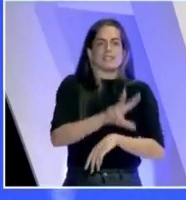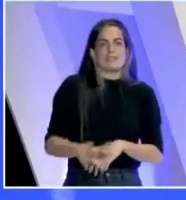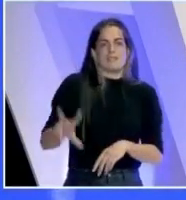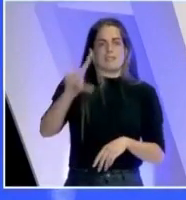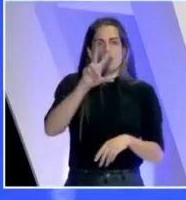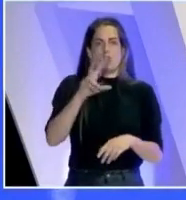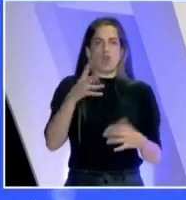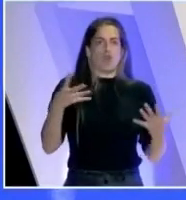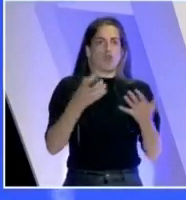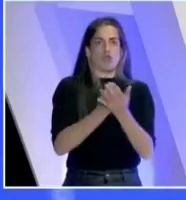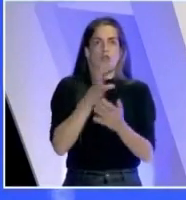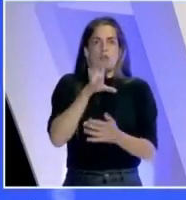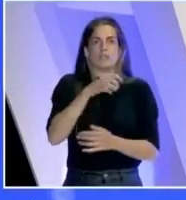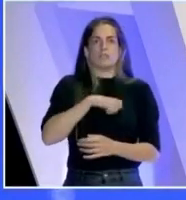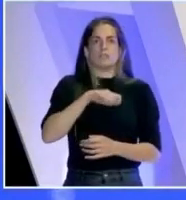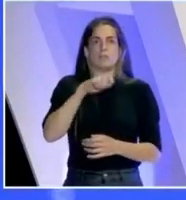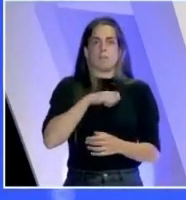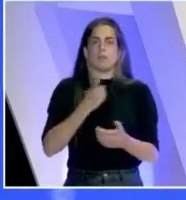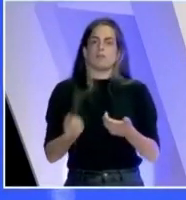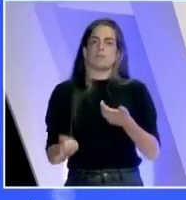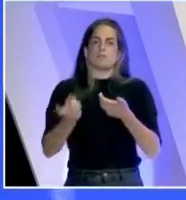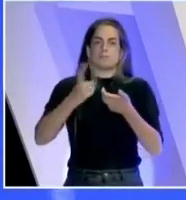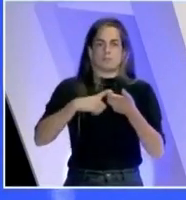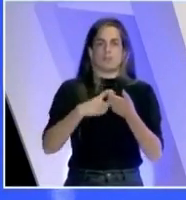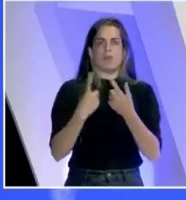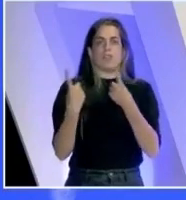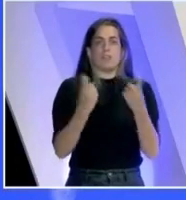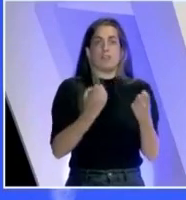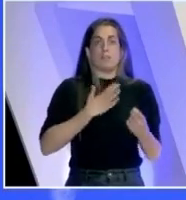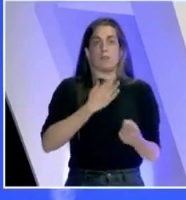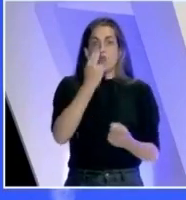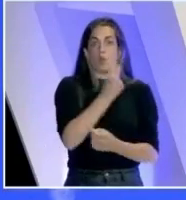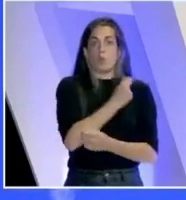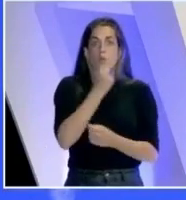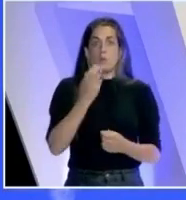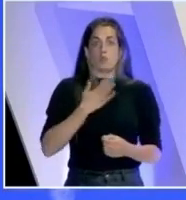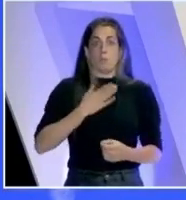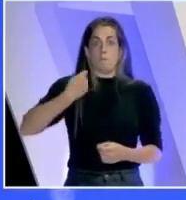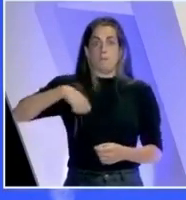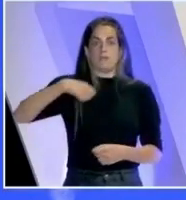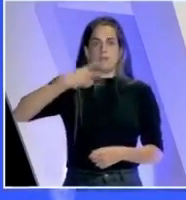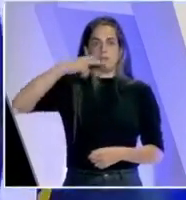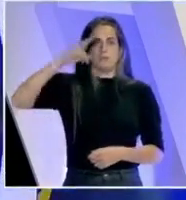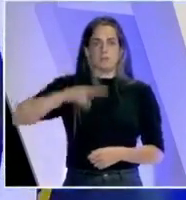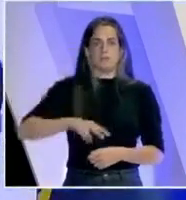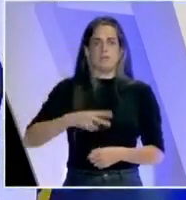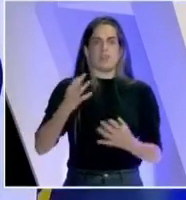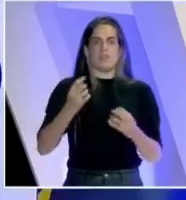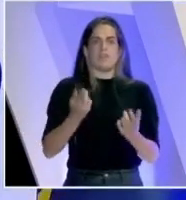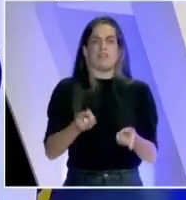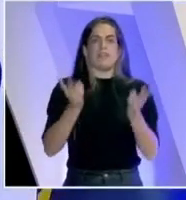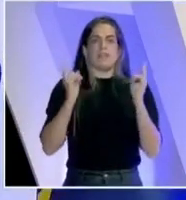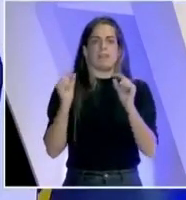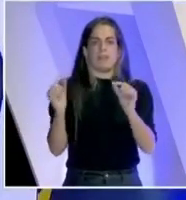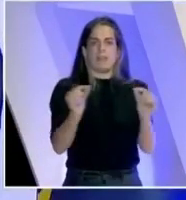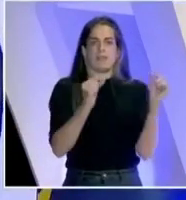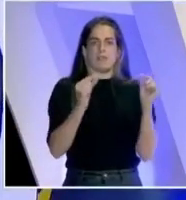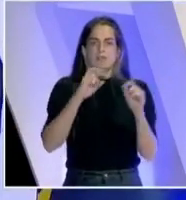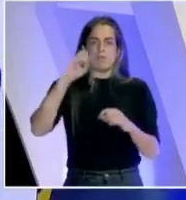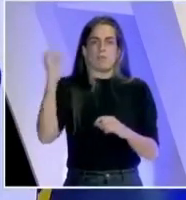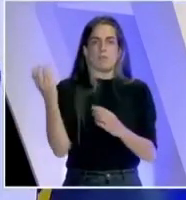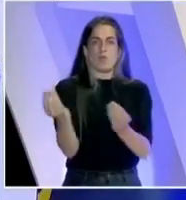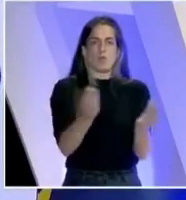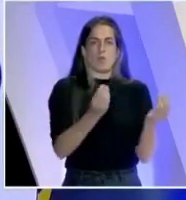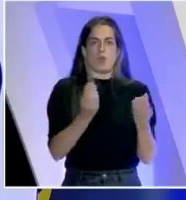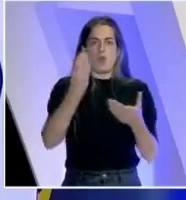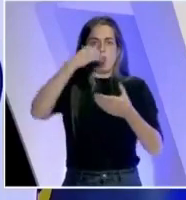debe tomar y formar parte de él. Mi compromiso, por tanto, como presidente, es garantizar un debate libre, plural, en el que tengan